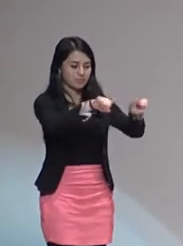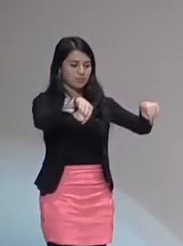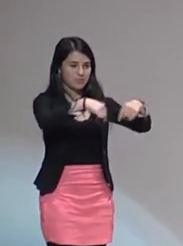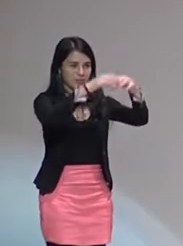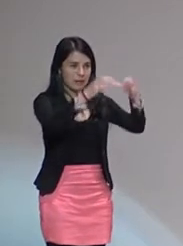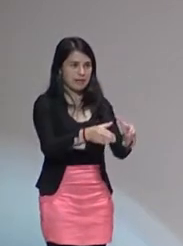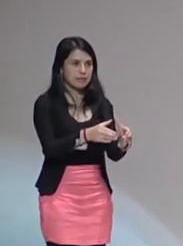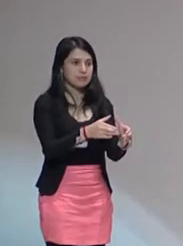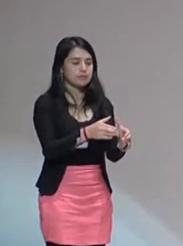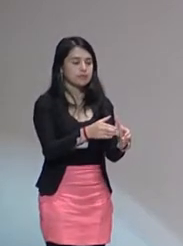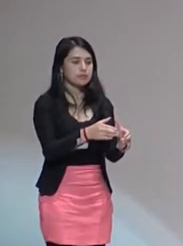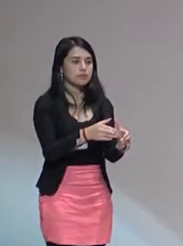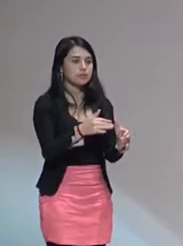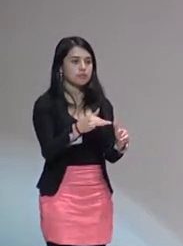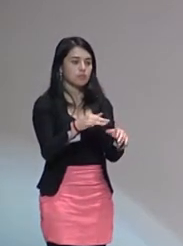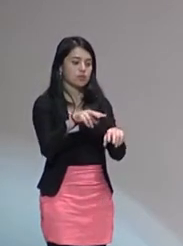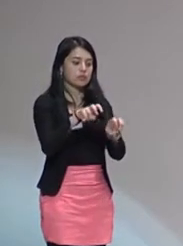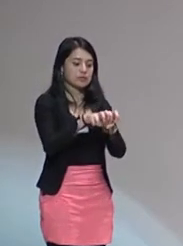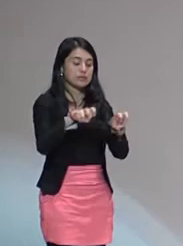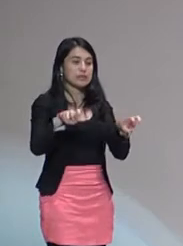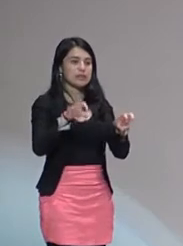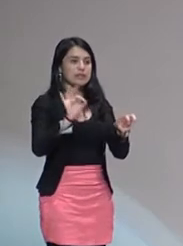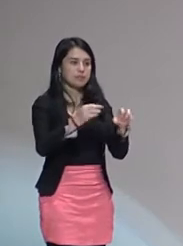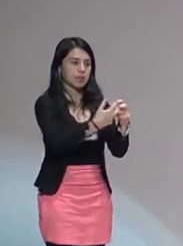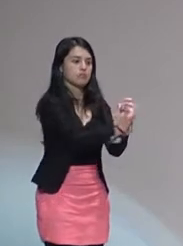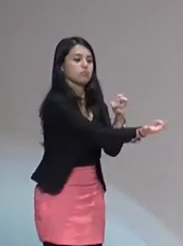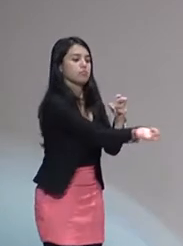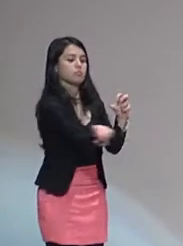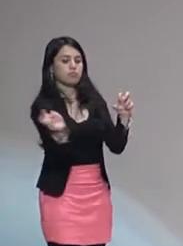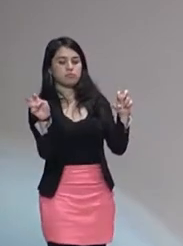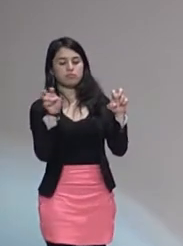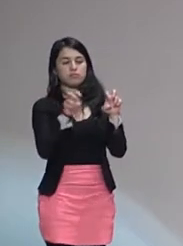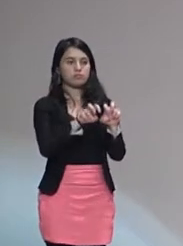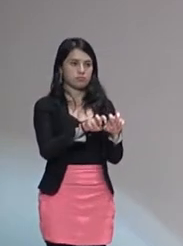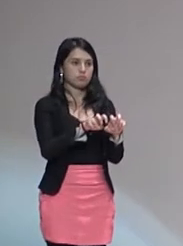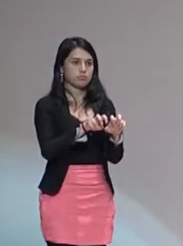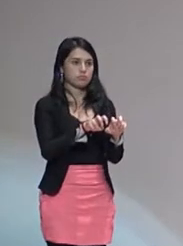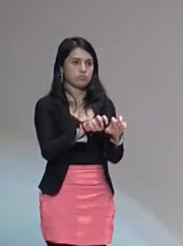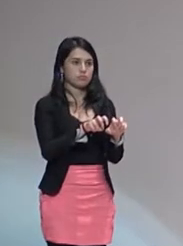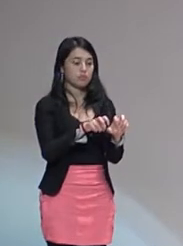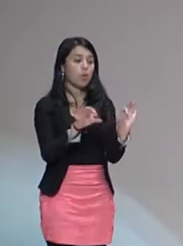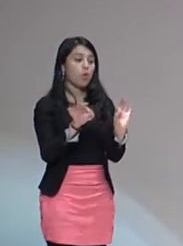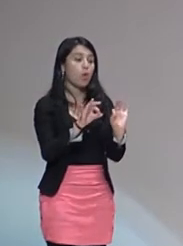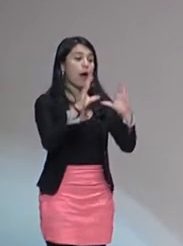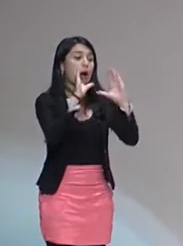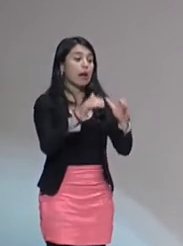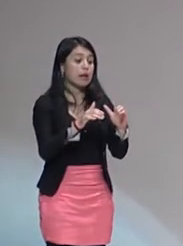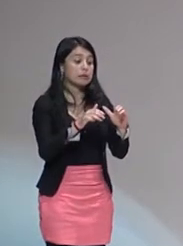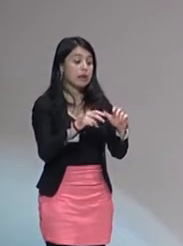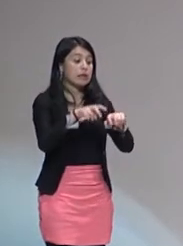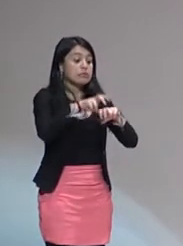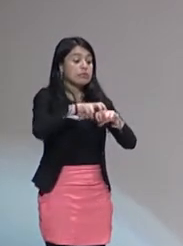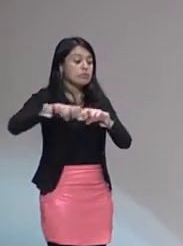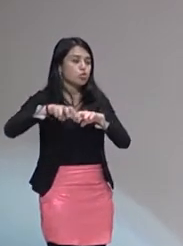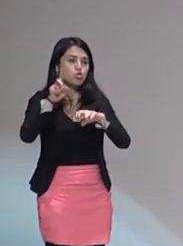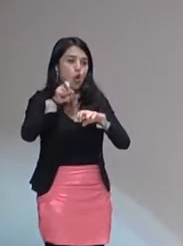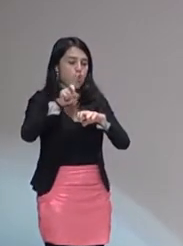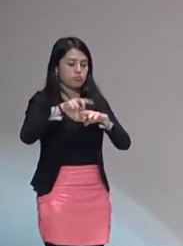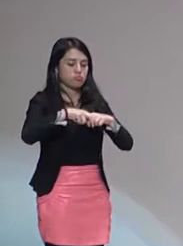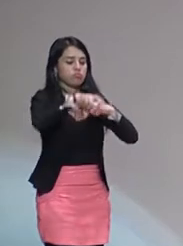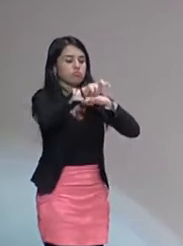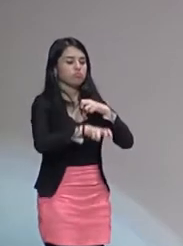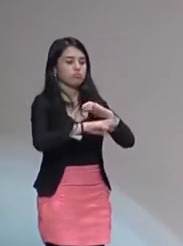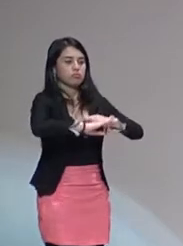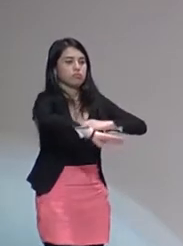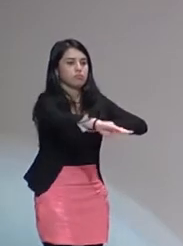clases las sillas están en forma circular. Es posible que la clase no sea en la silla, sino sea en el suelo.